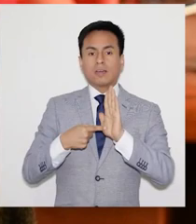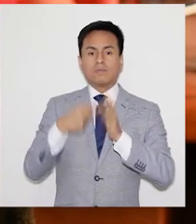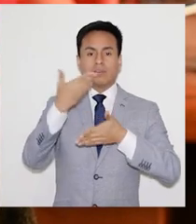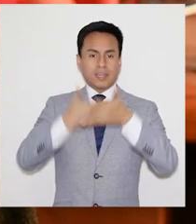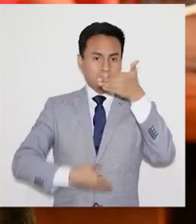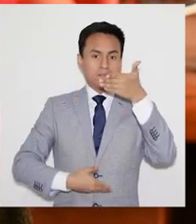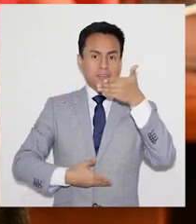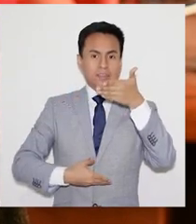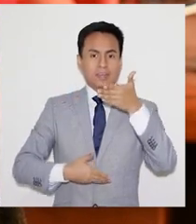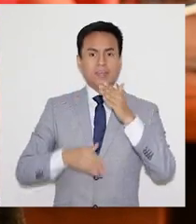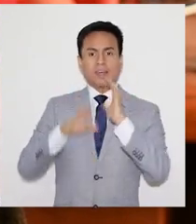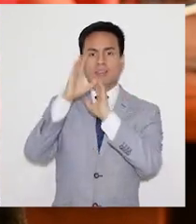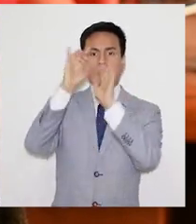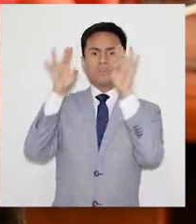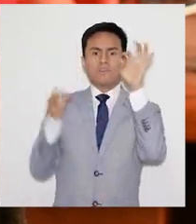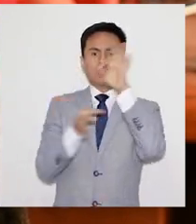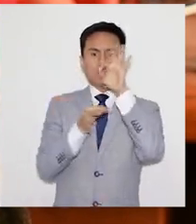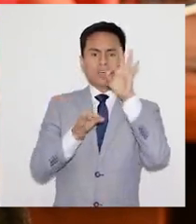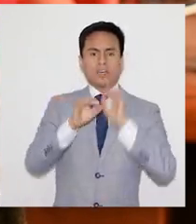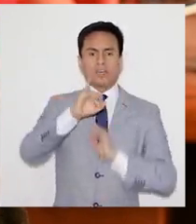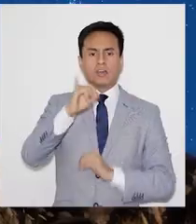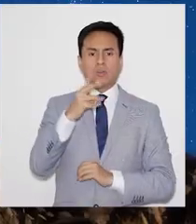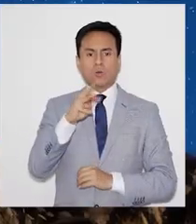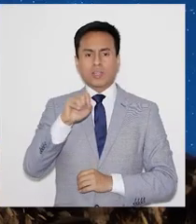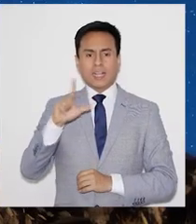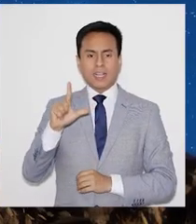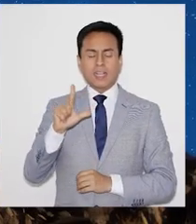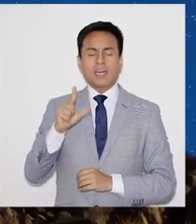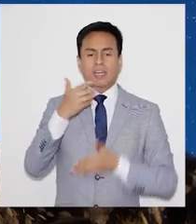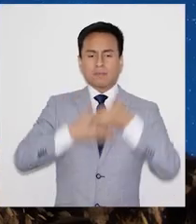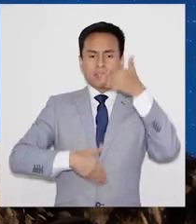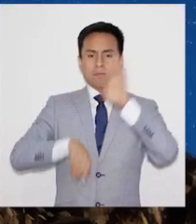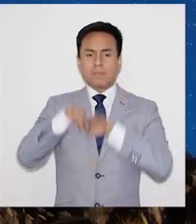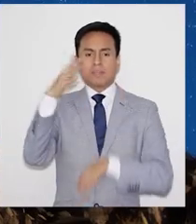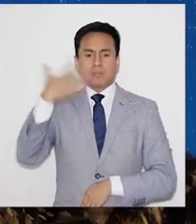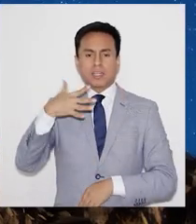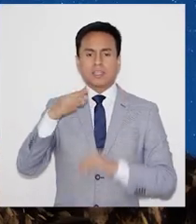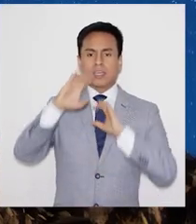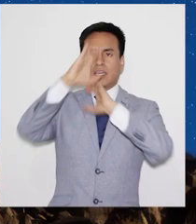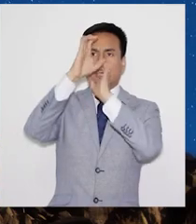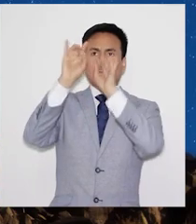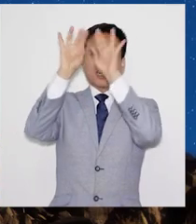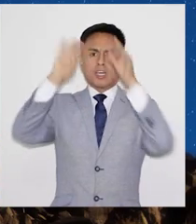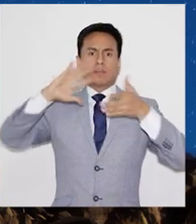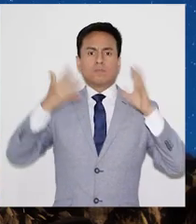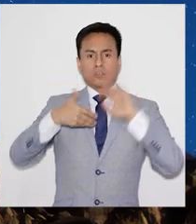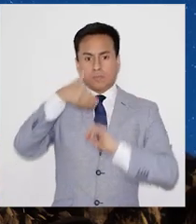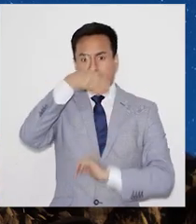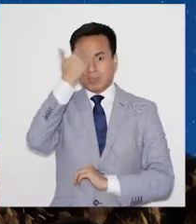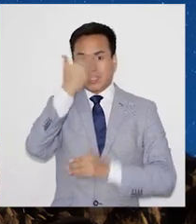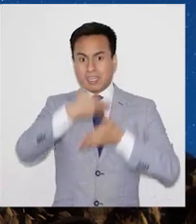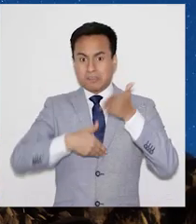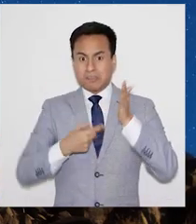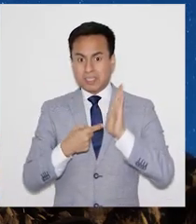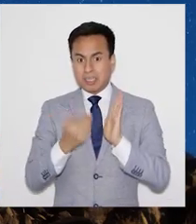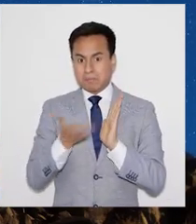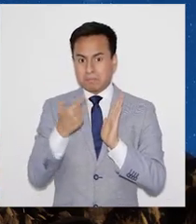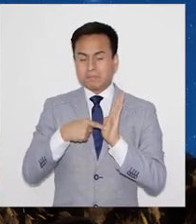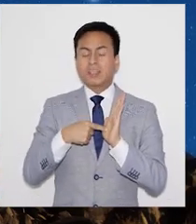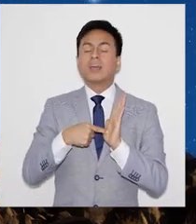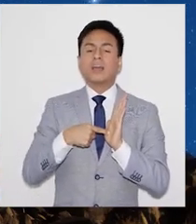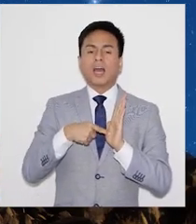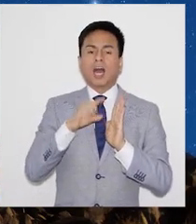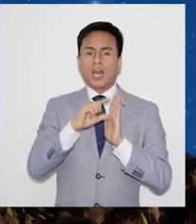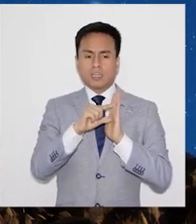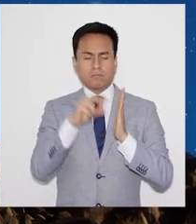la revista el Astrophysical Journal, que es una de las revistas más importantes de astronomía del mundo, y fue un artículo que